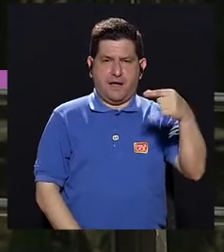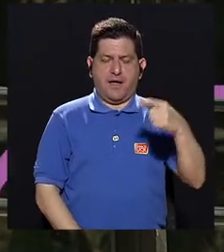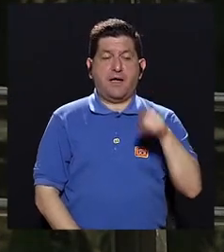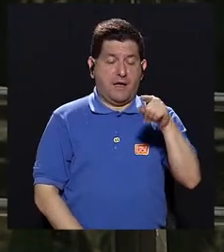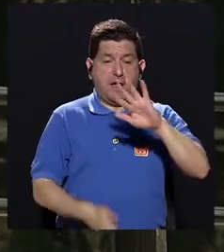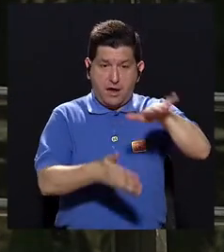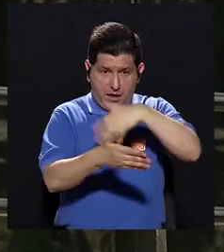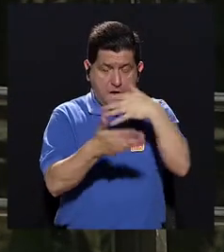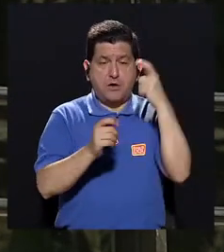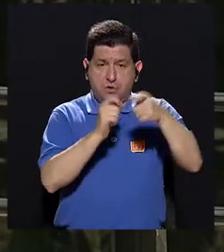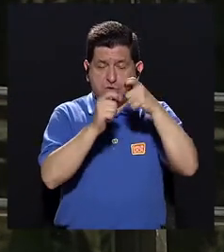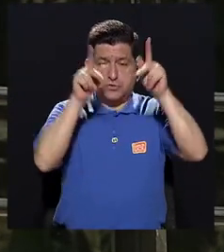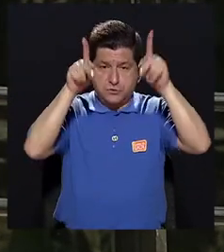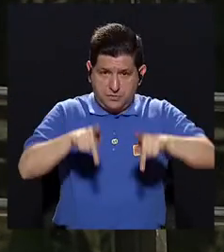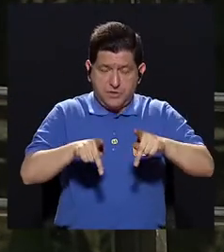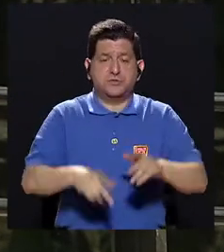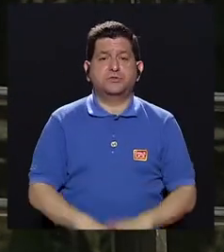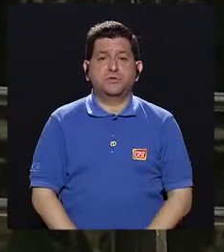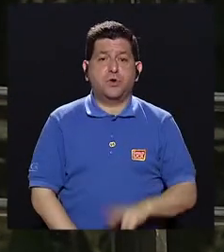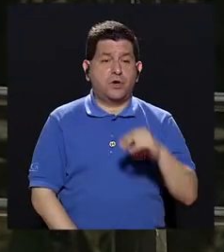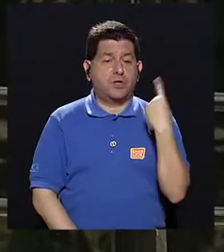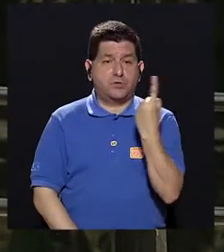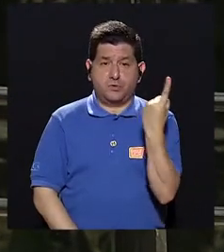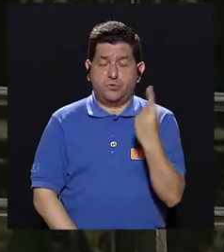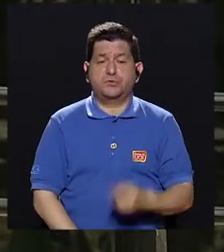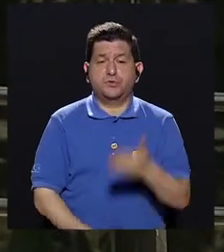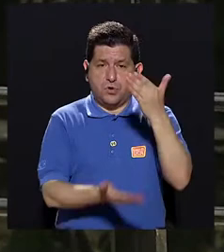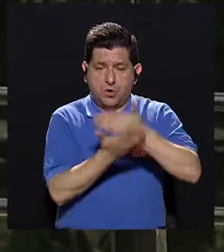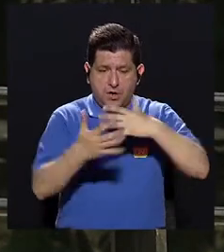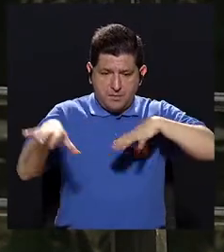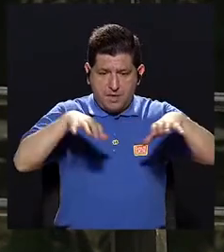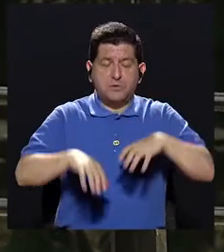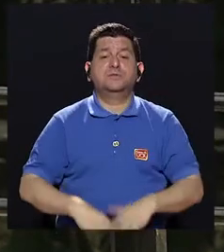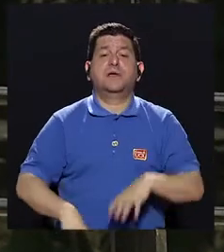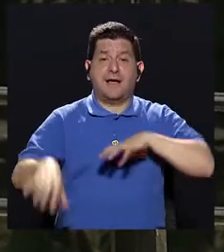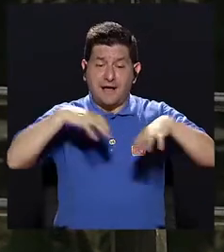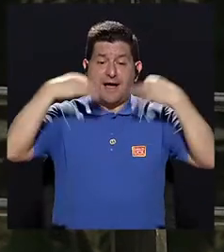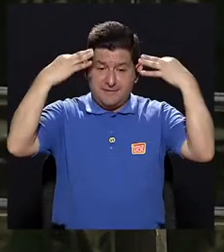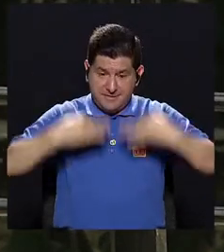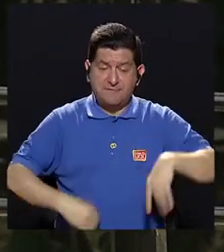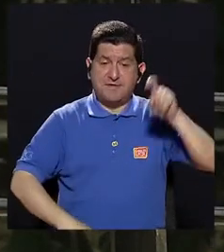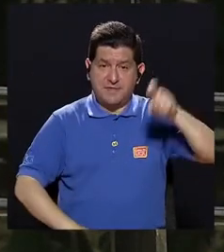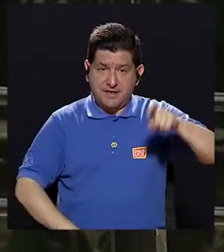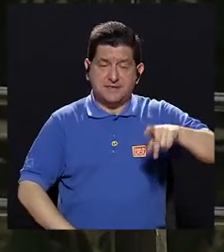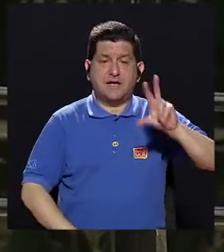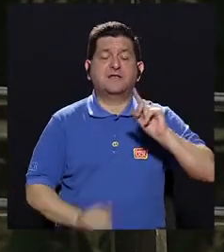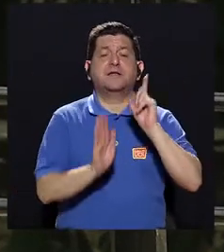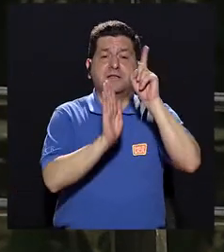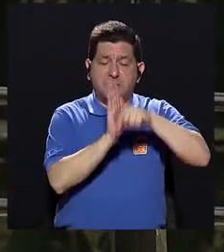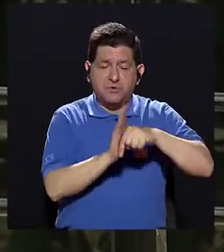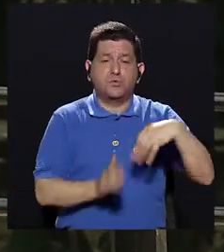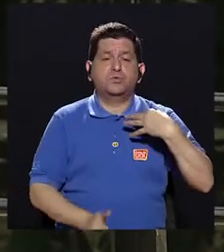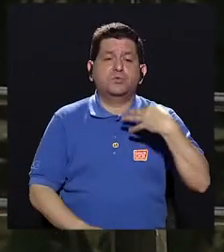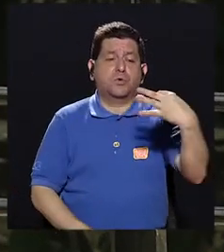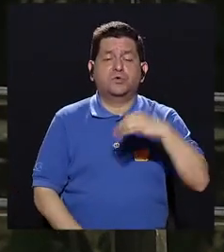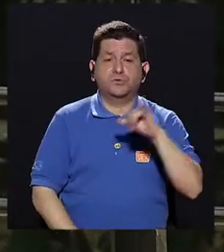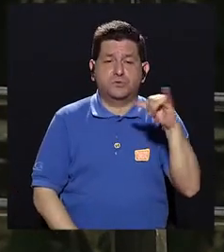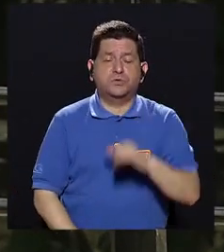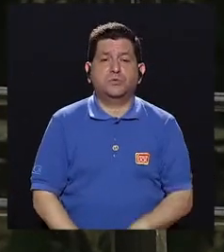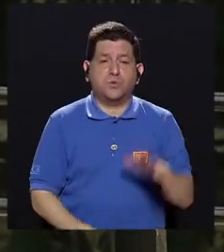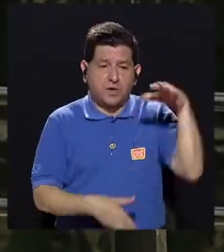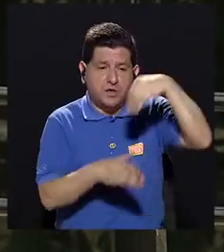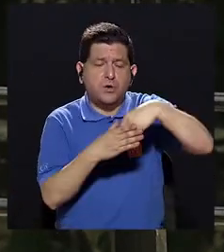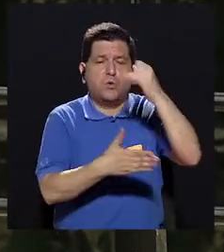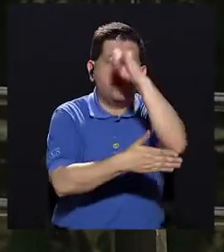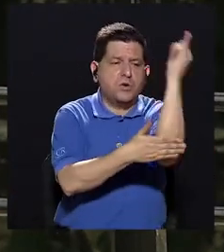Ellos tienen un horario específico para que la gente haga no solo pausas activas, sino ya actividad física, donde tienen que hacer mínimo 30 minutos diarios. Pero también